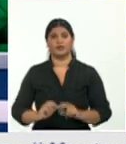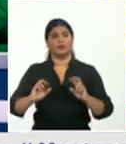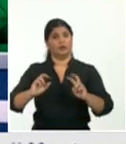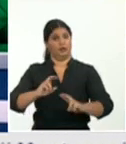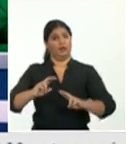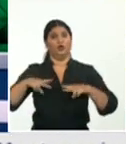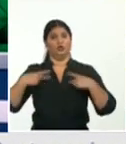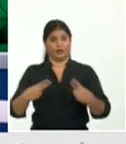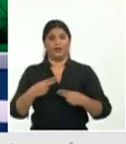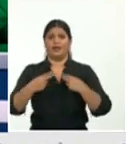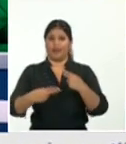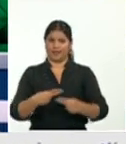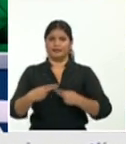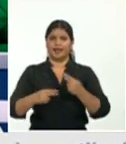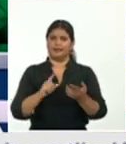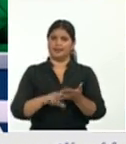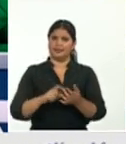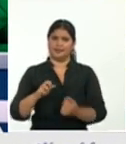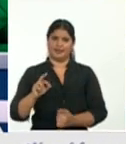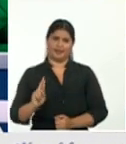permite identificar